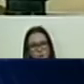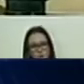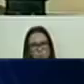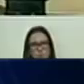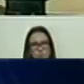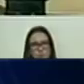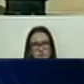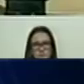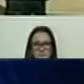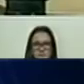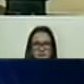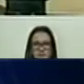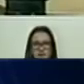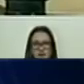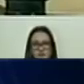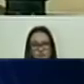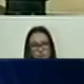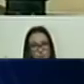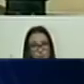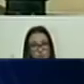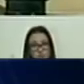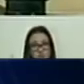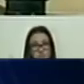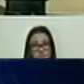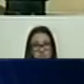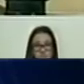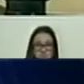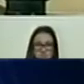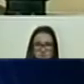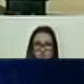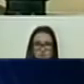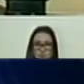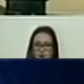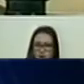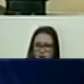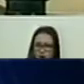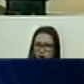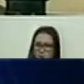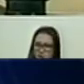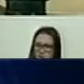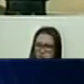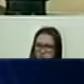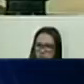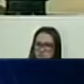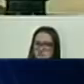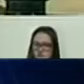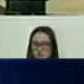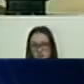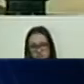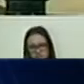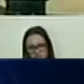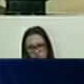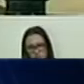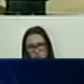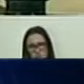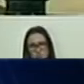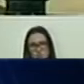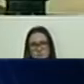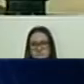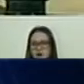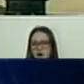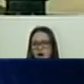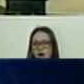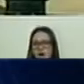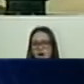del presidente Evo Morales. Si ustedes quieren hablar de Venezuela, hablemos de Venezuela y hablemos de América del Sur y de América